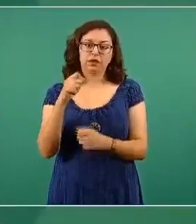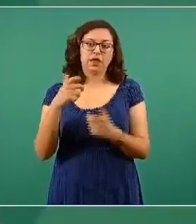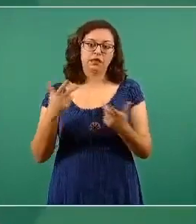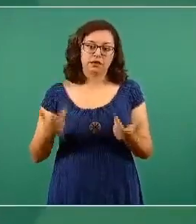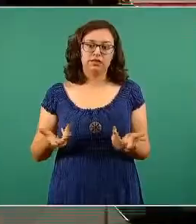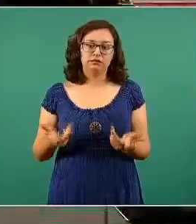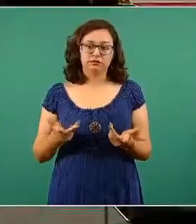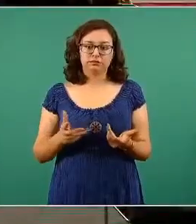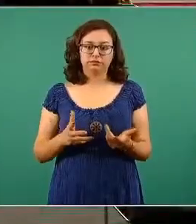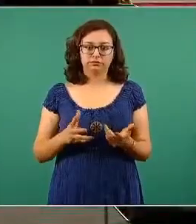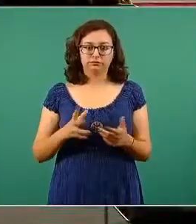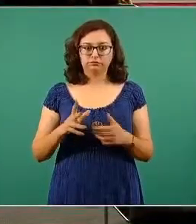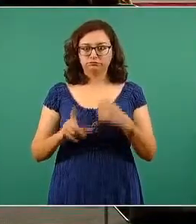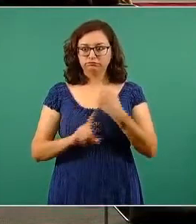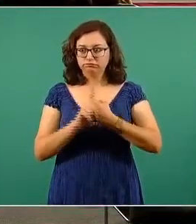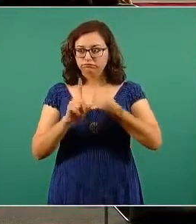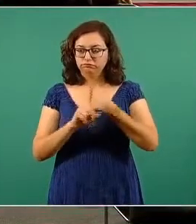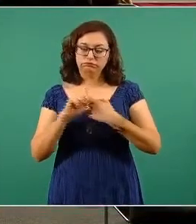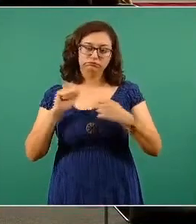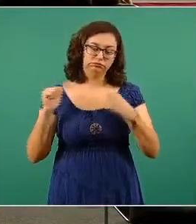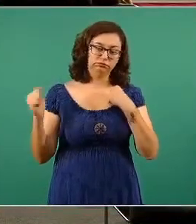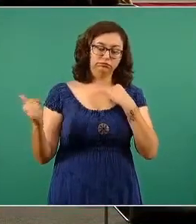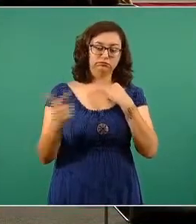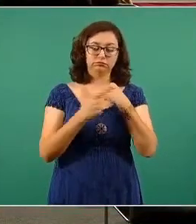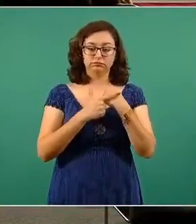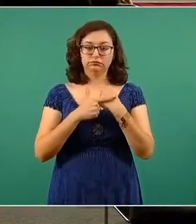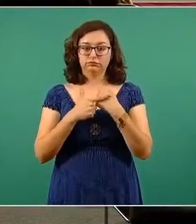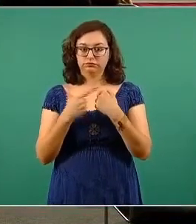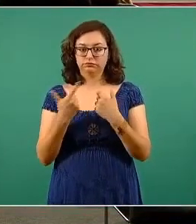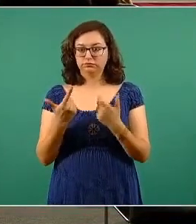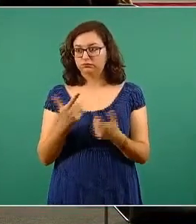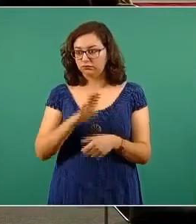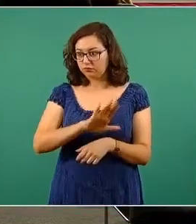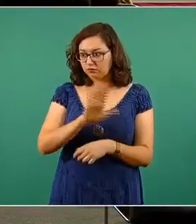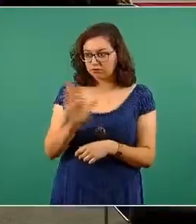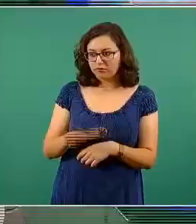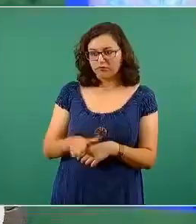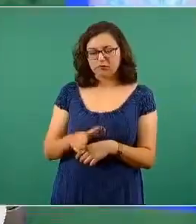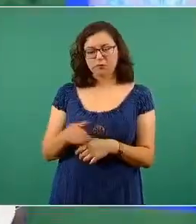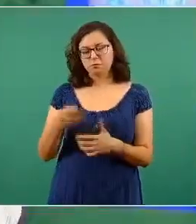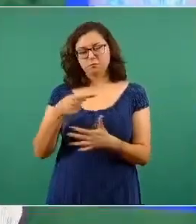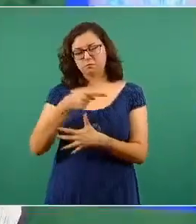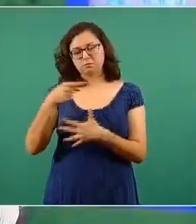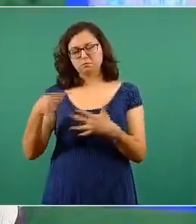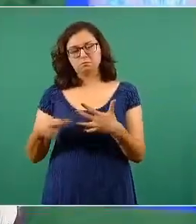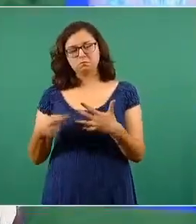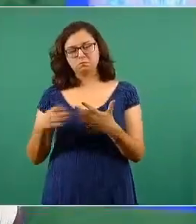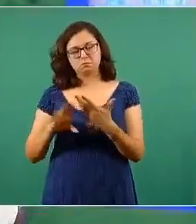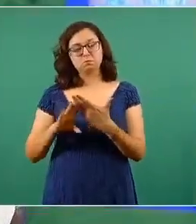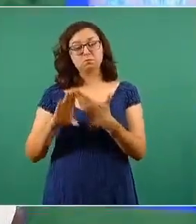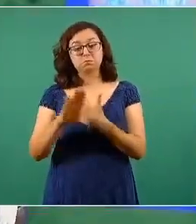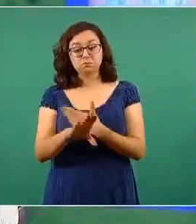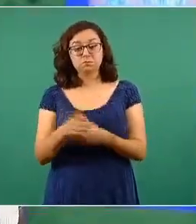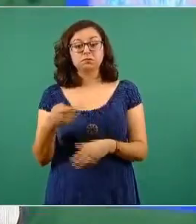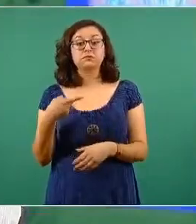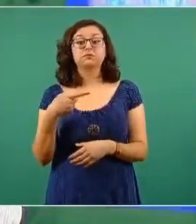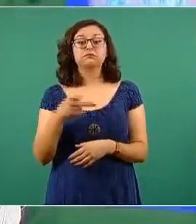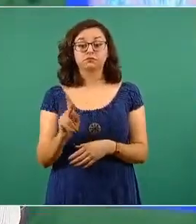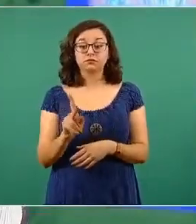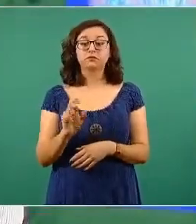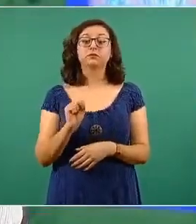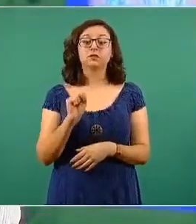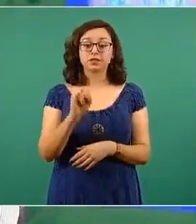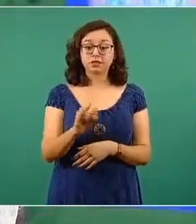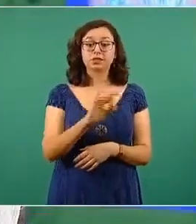a complicarse a causa de la enfermedad y en su momento fallecer a consecuencias de la misma. Pero todavía pueden